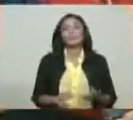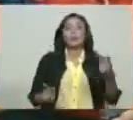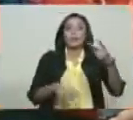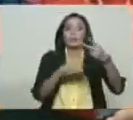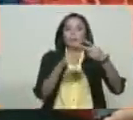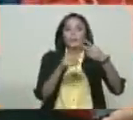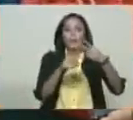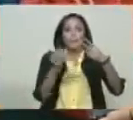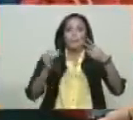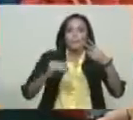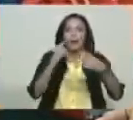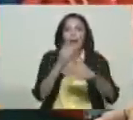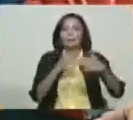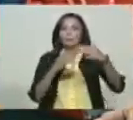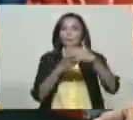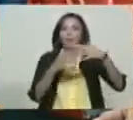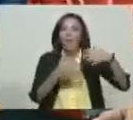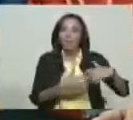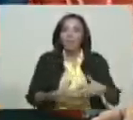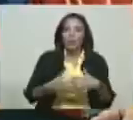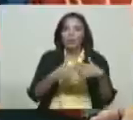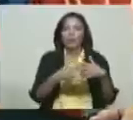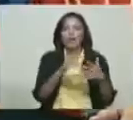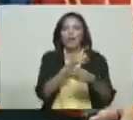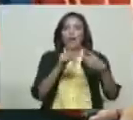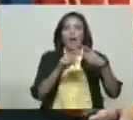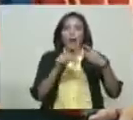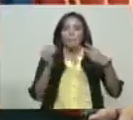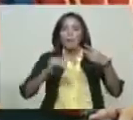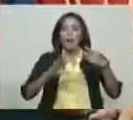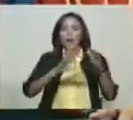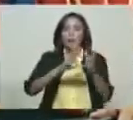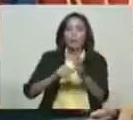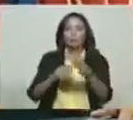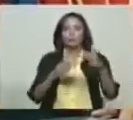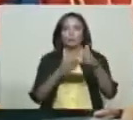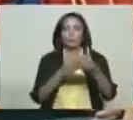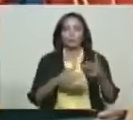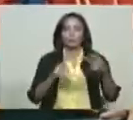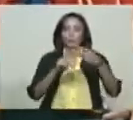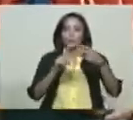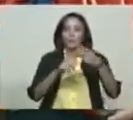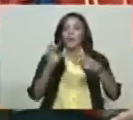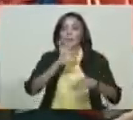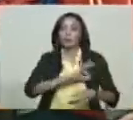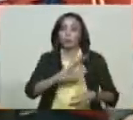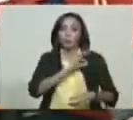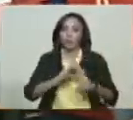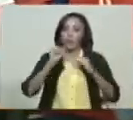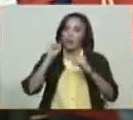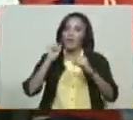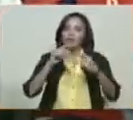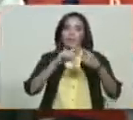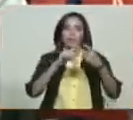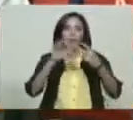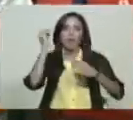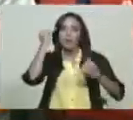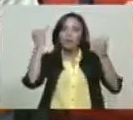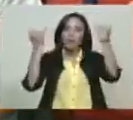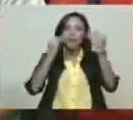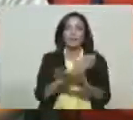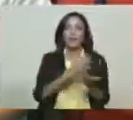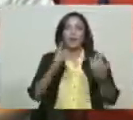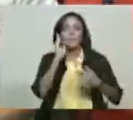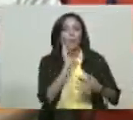Anticapitalista y antiimperialista, anticorrupción, socialista, marxista,